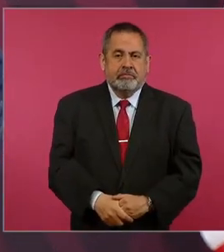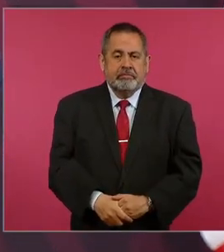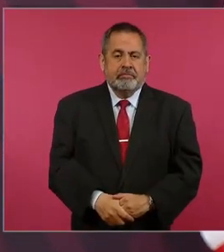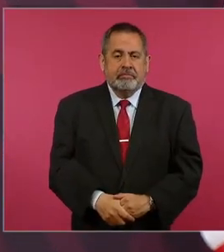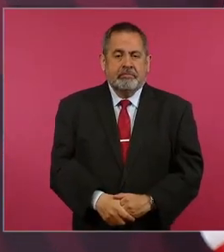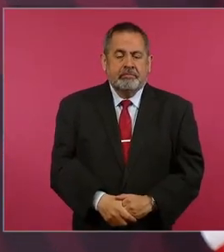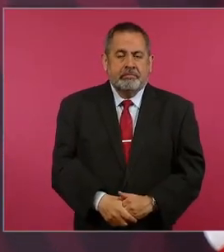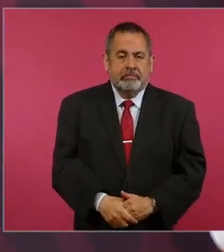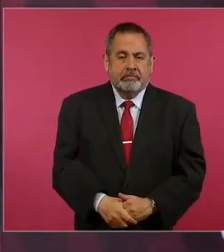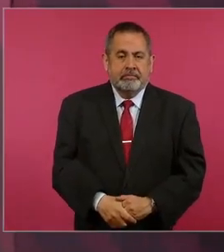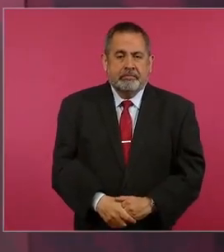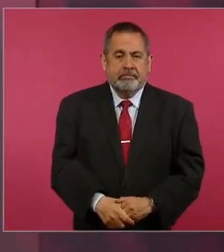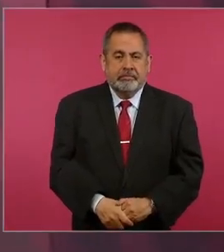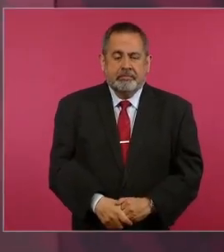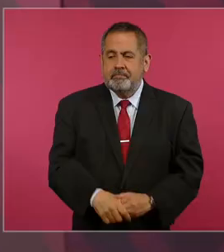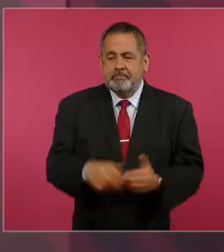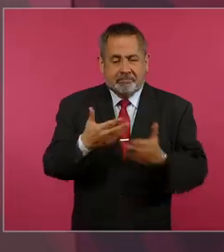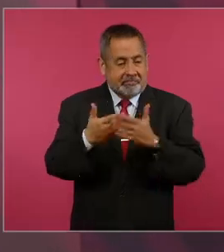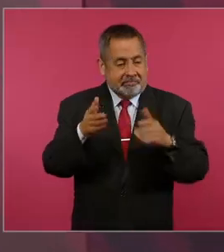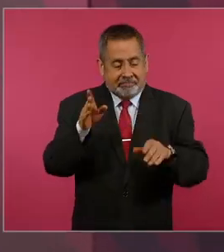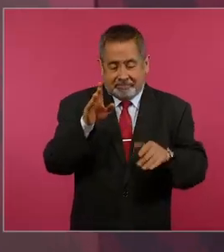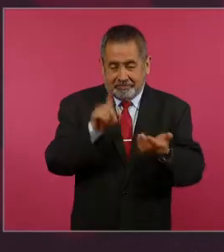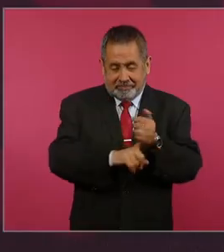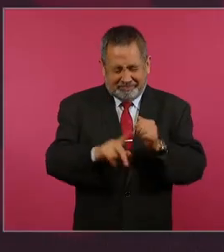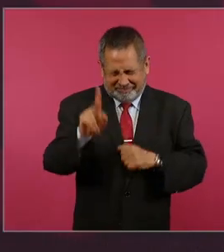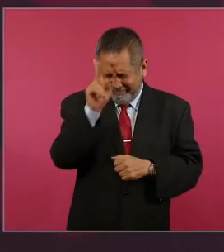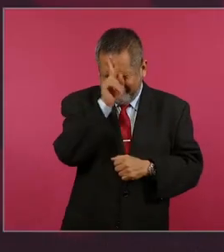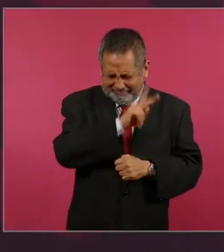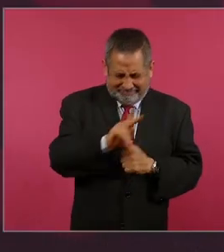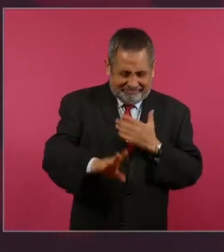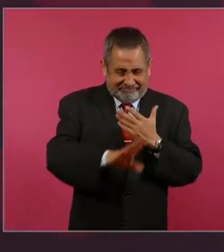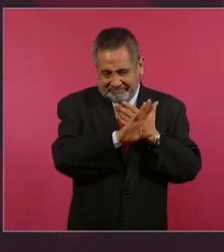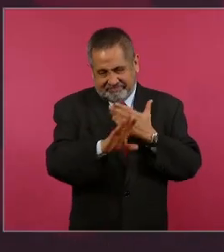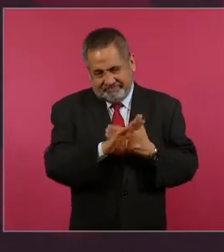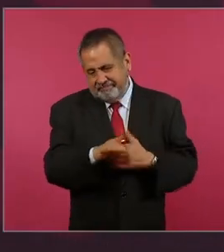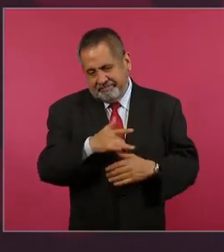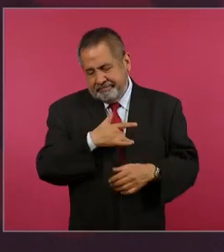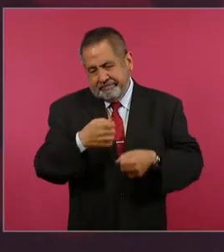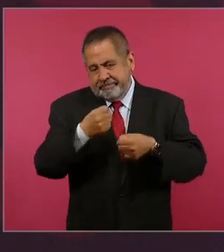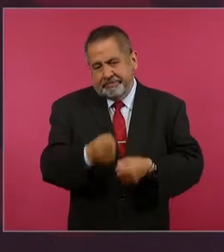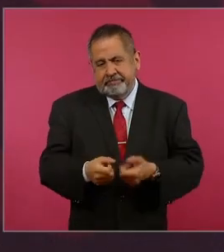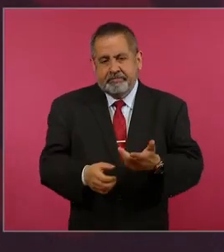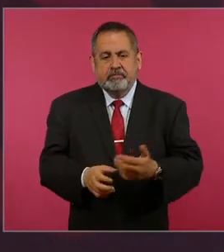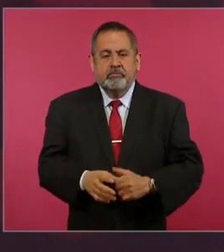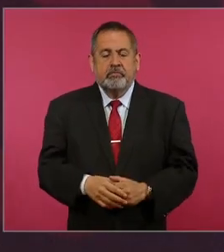Y ahora están con todo, porque seguramente